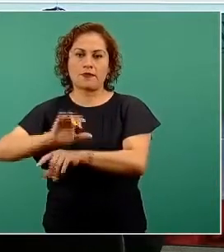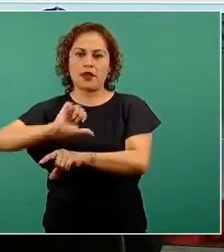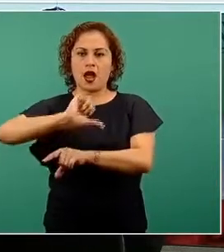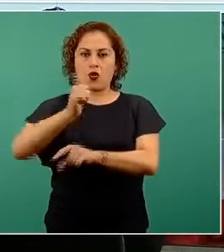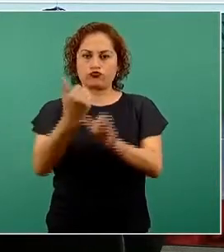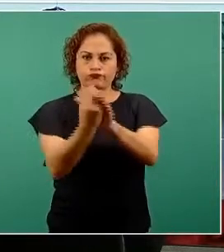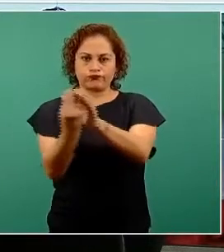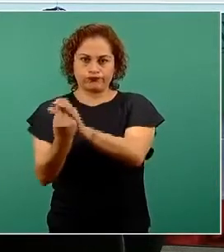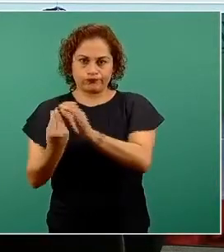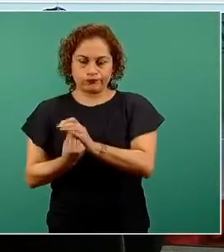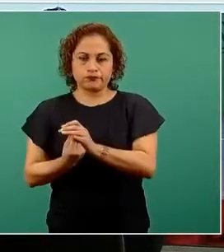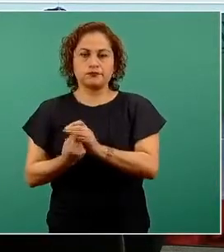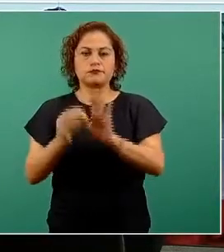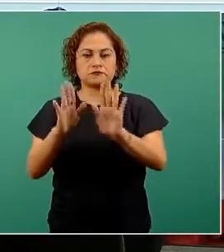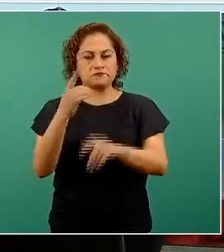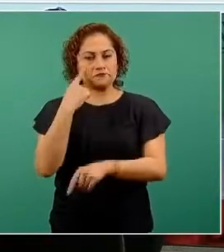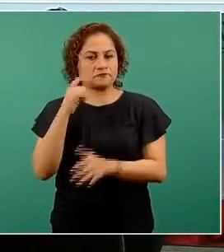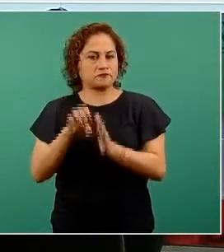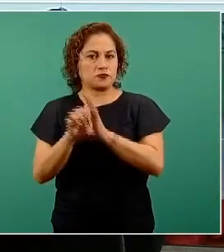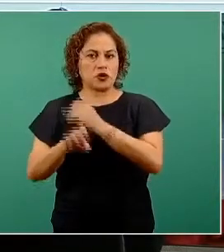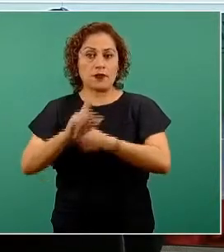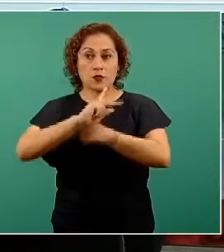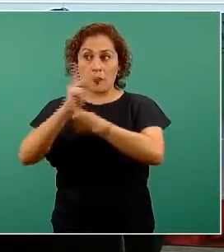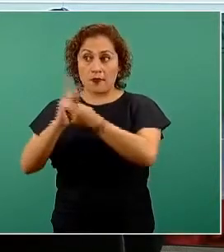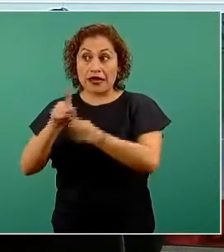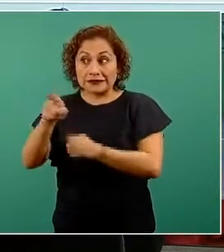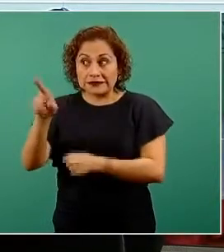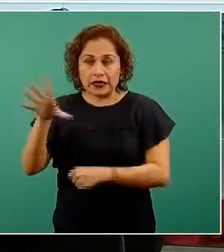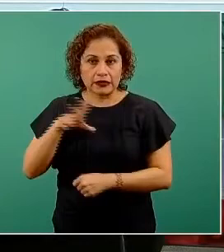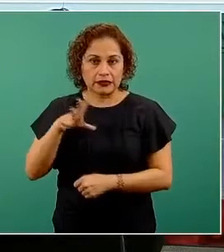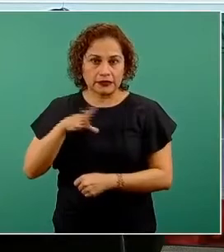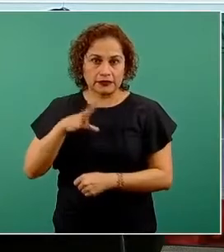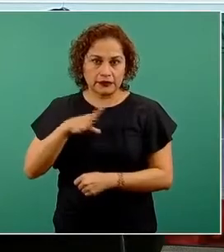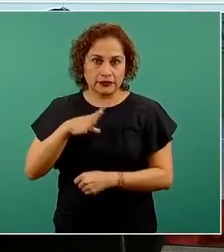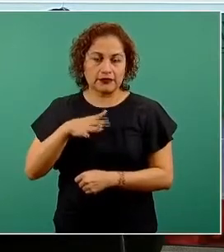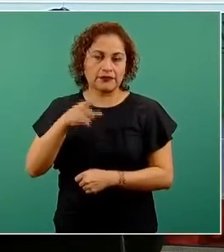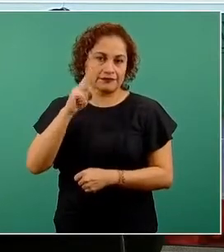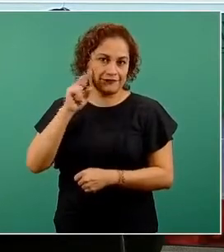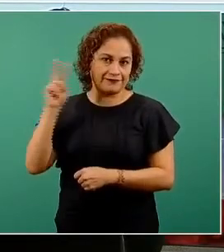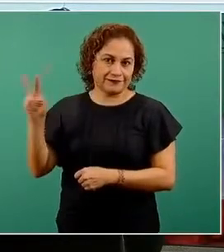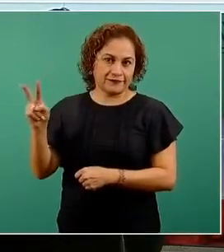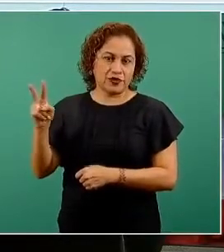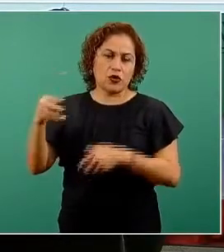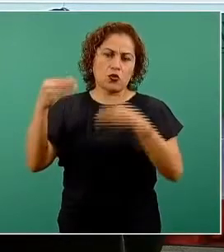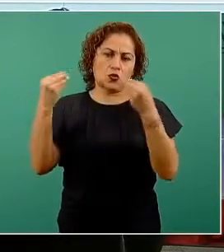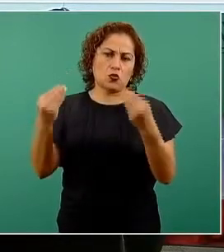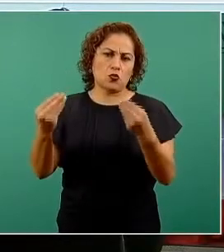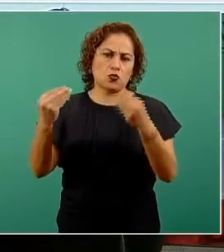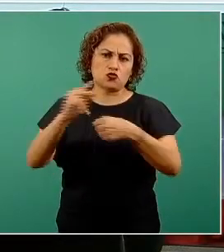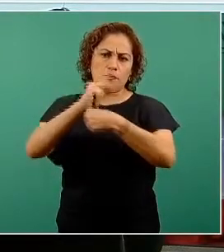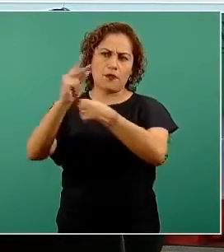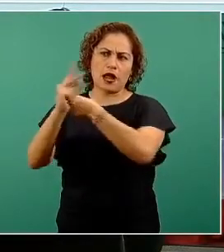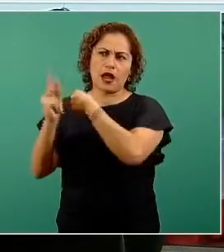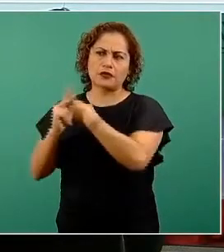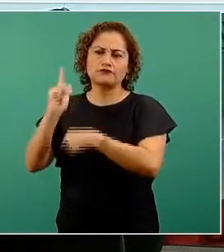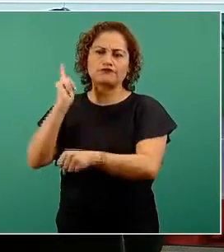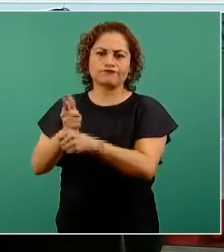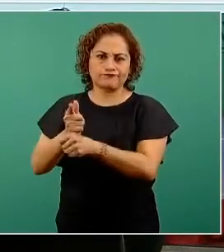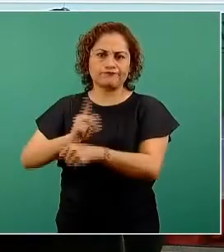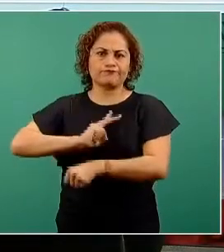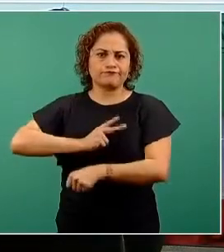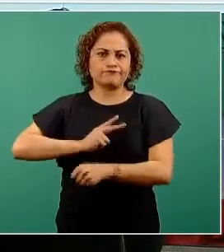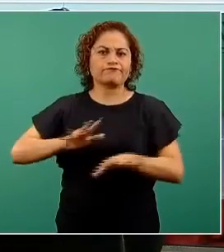variantes. Países que presentan ya la variante, pueden ver que ya es una gran cantidad de países en donde estas variantes se han